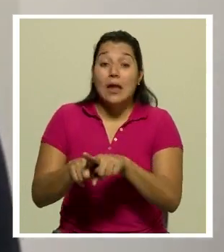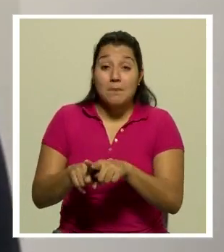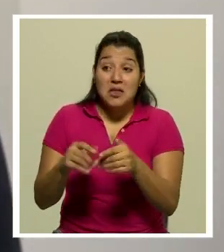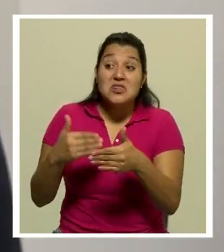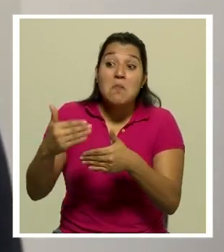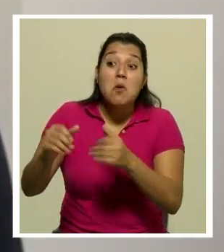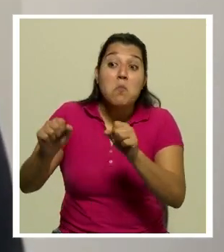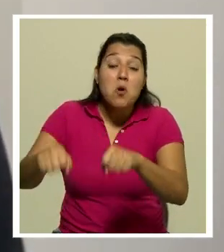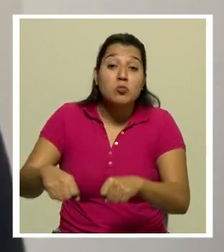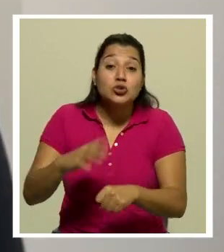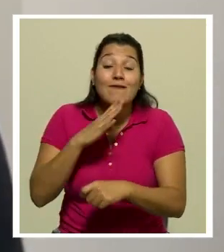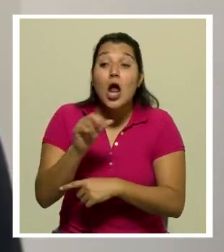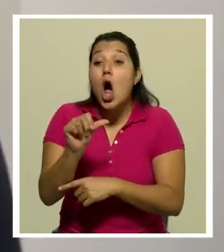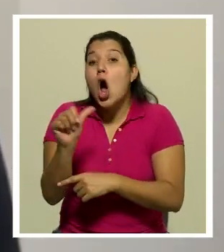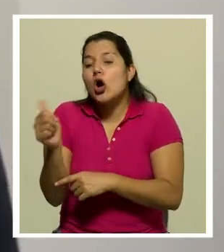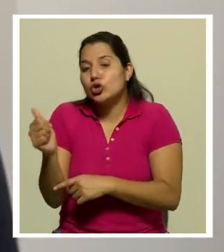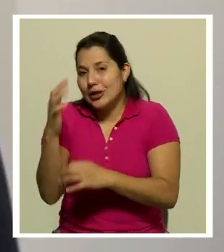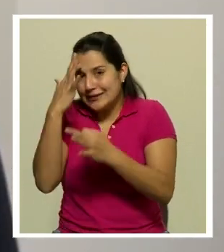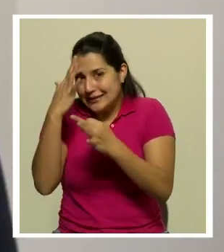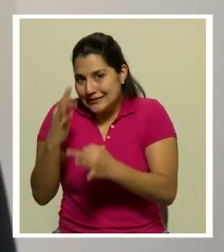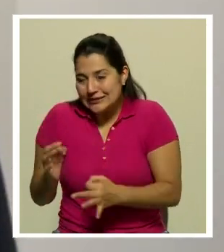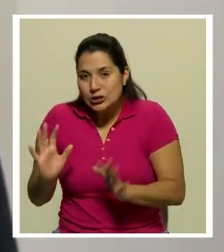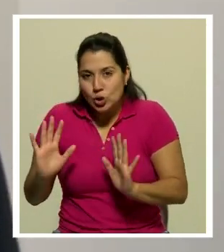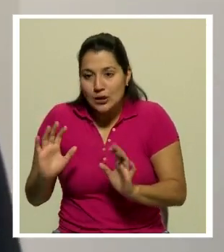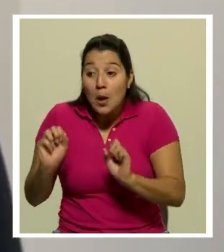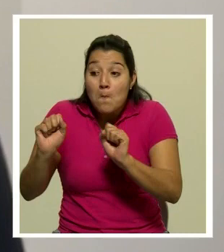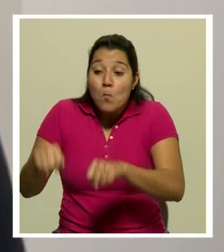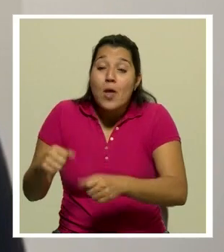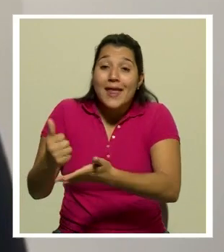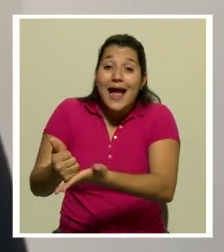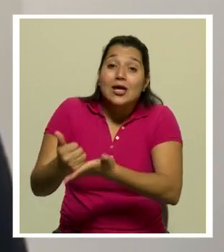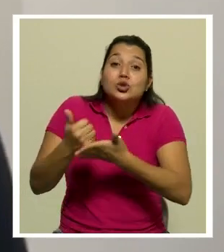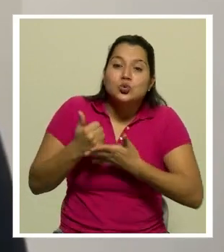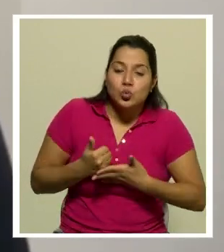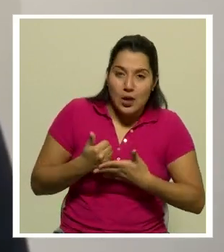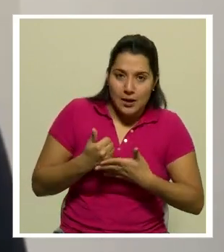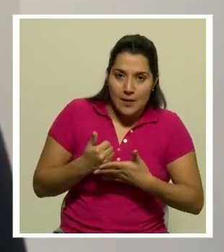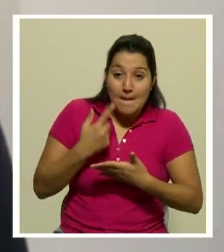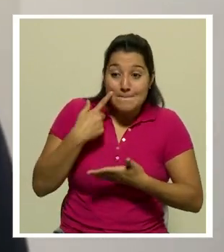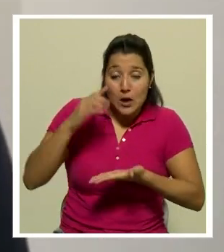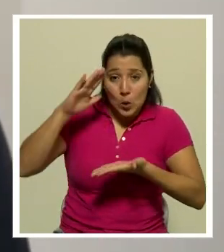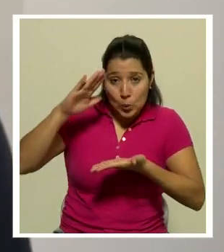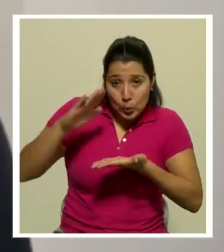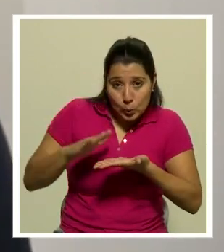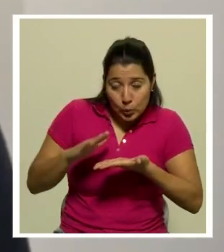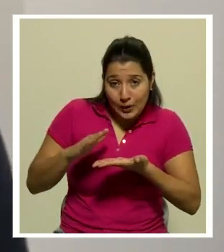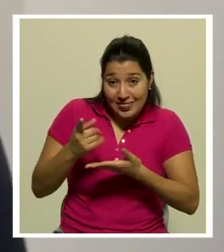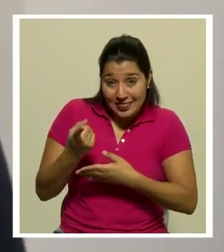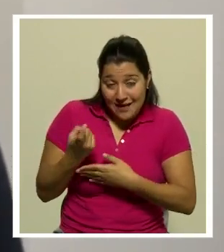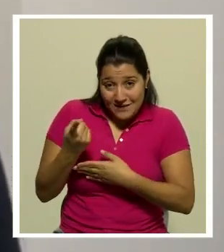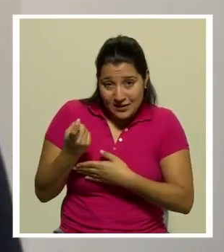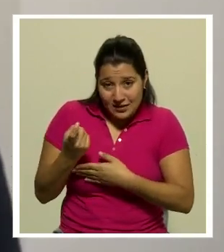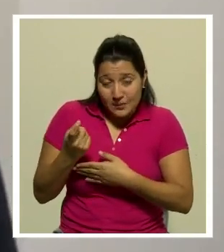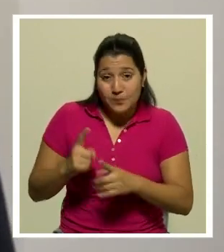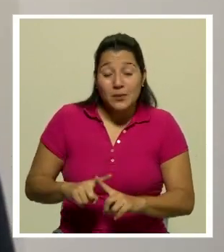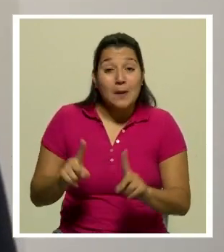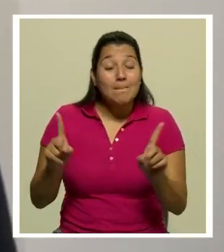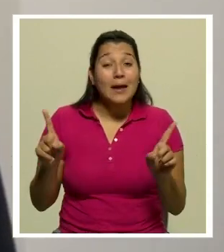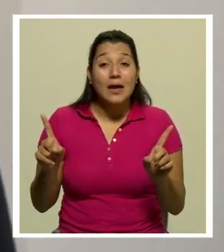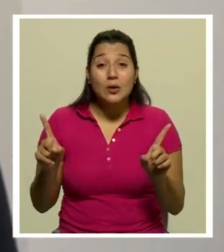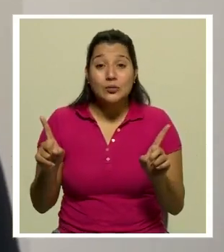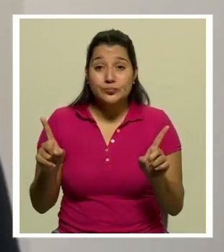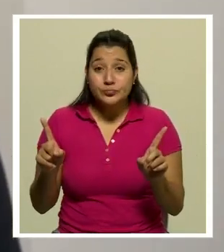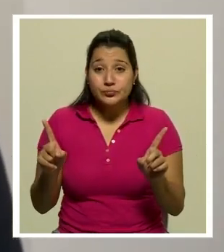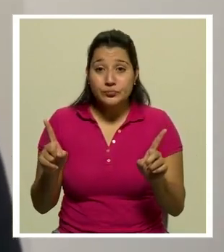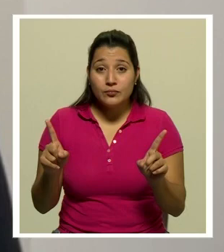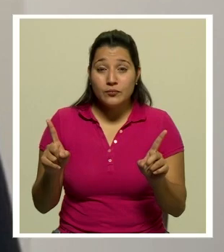hablar de otras medidas compensatorias o que vengan a complementar las acciones tomadas. Pero sin haber emprendido ese trabajo, como no se ha